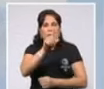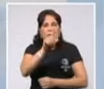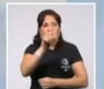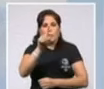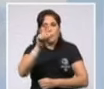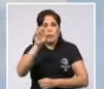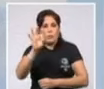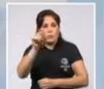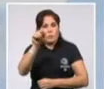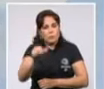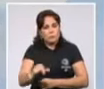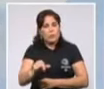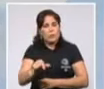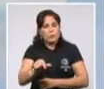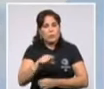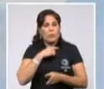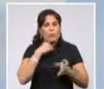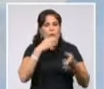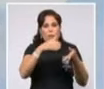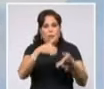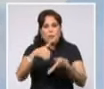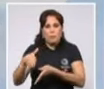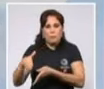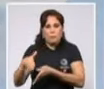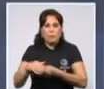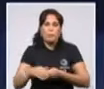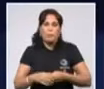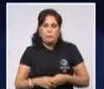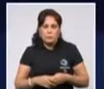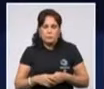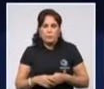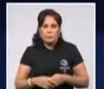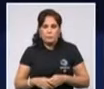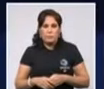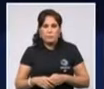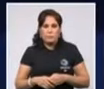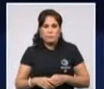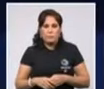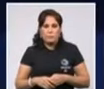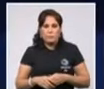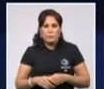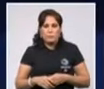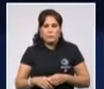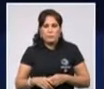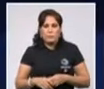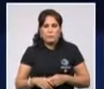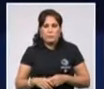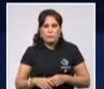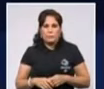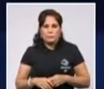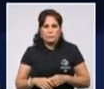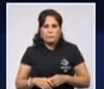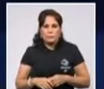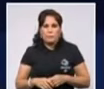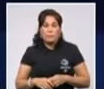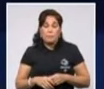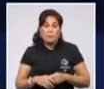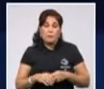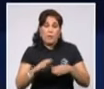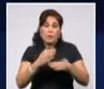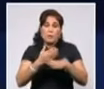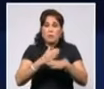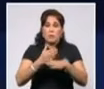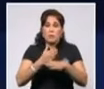118 personas que han fallecido con la enfermedad de la COVID en nuestro país, lo cual da una